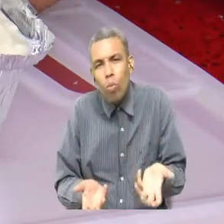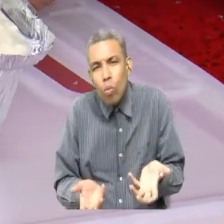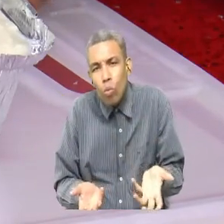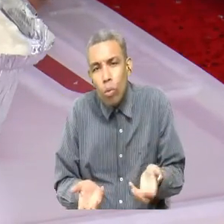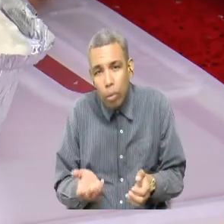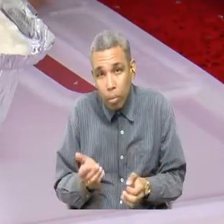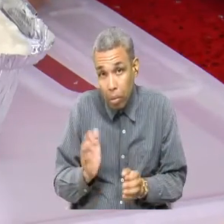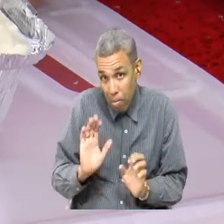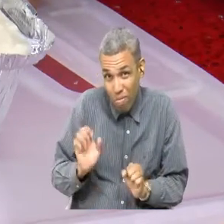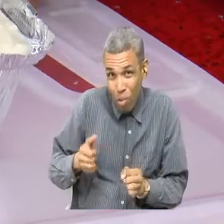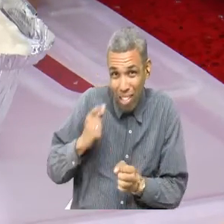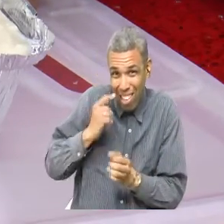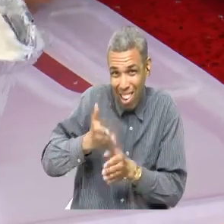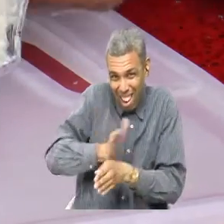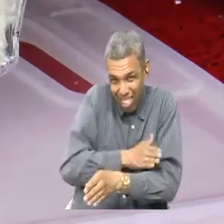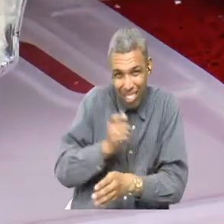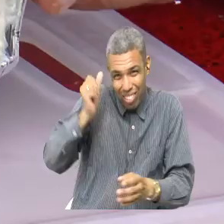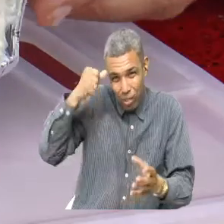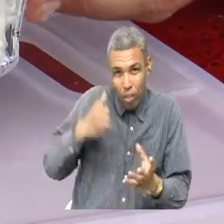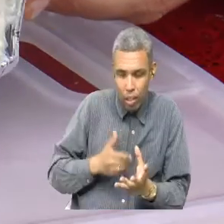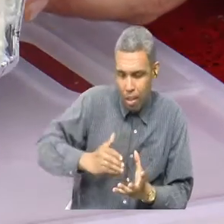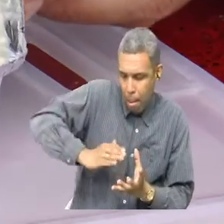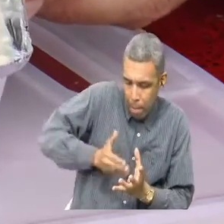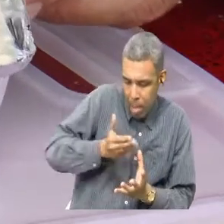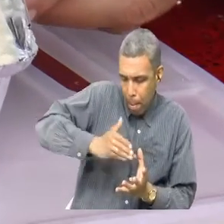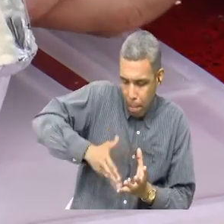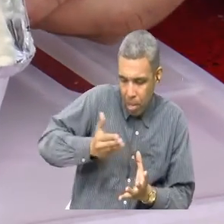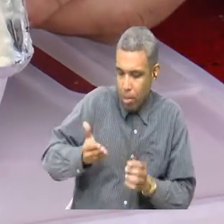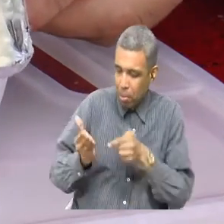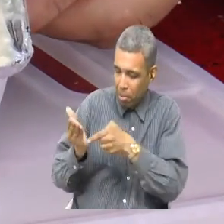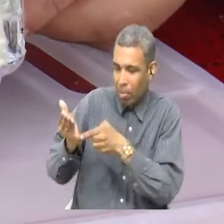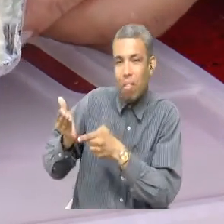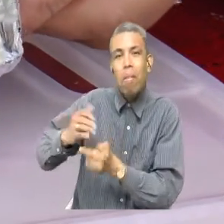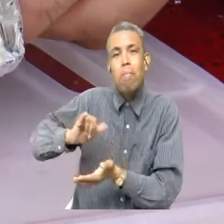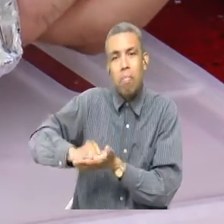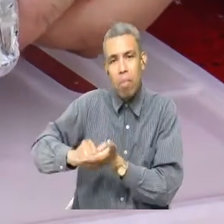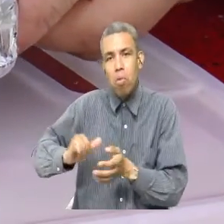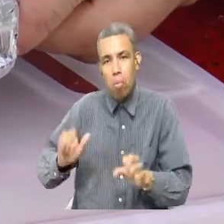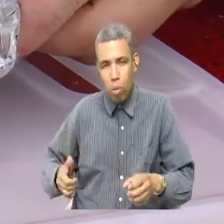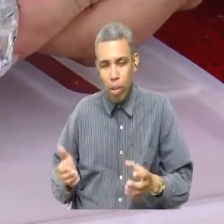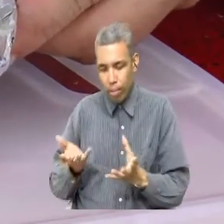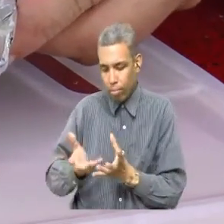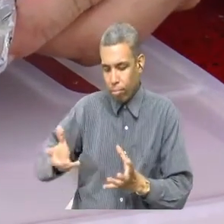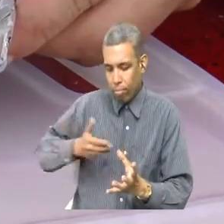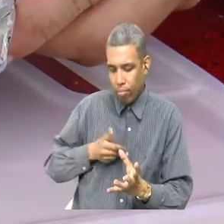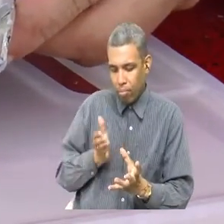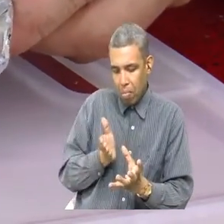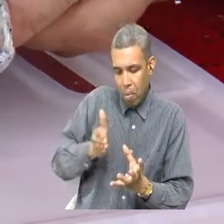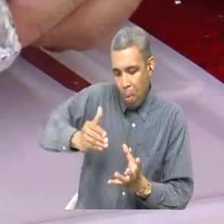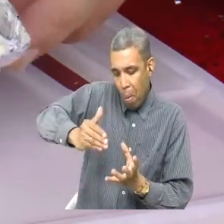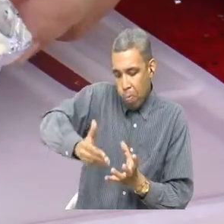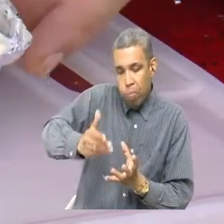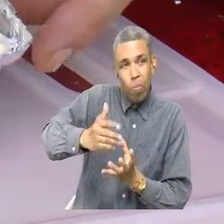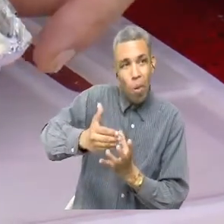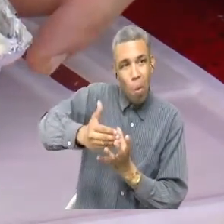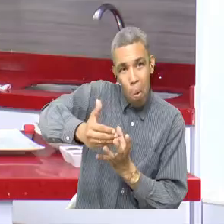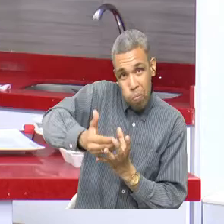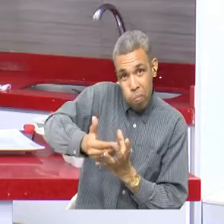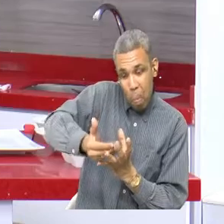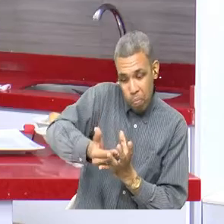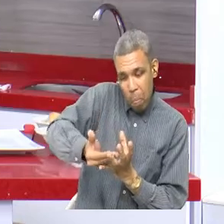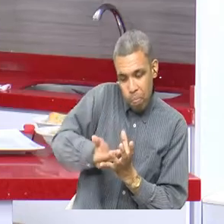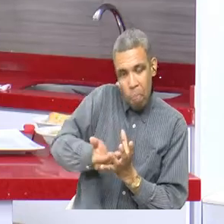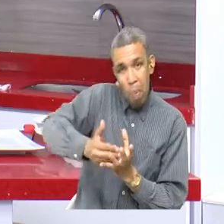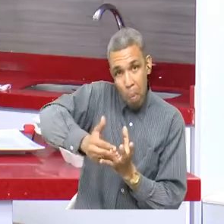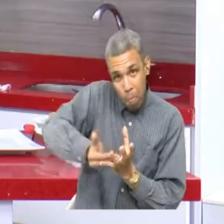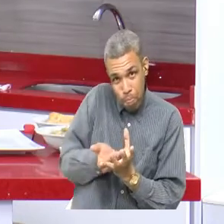espátula. Ya le hice acá unos cortes. La idea es que salga sí, sencillo. lo que hablábamos ahorita de la magia de la televisión. Sí. Ya tenemos